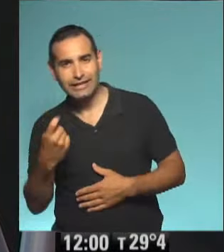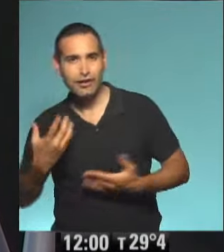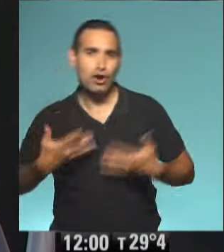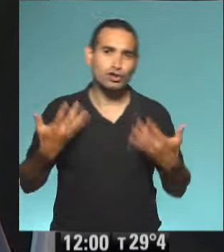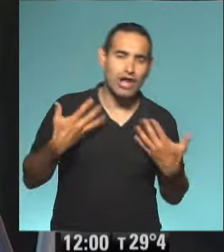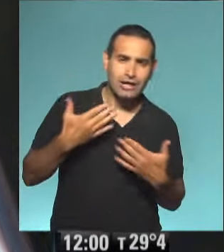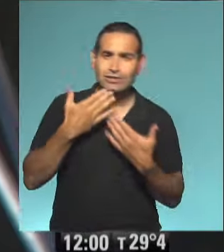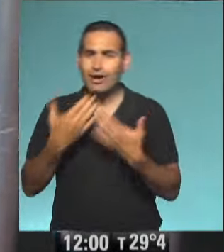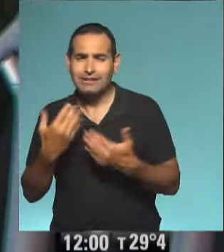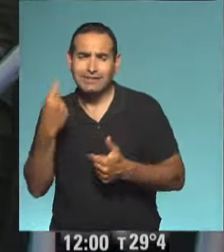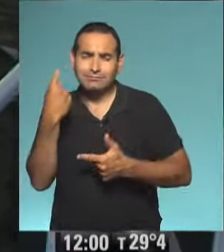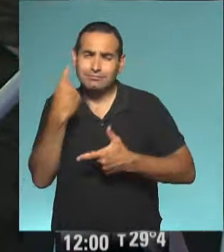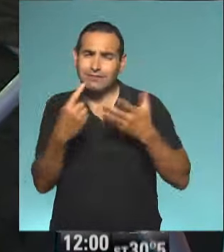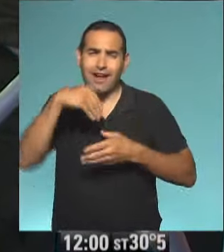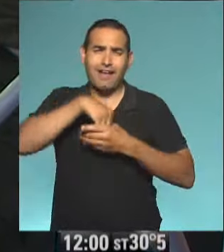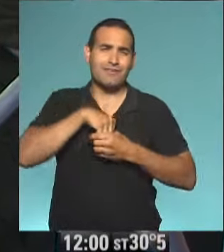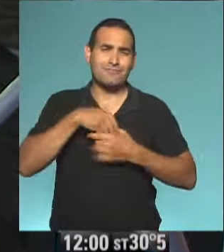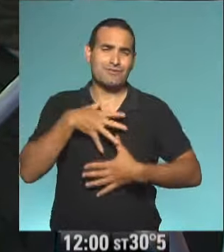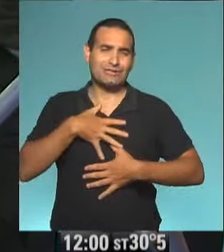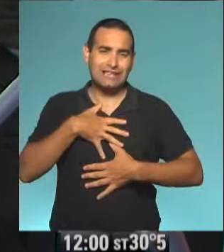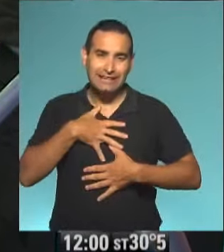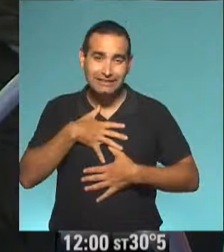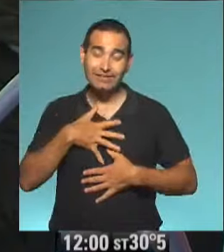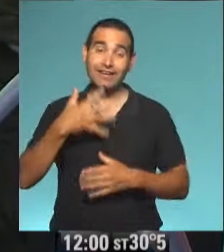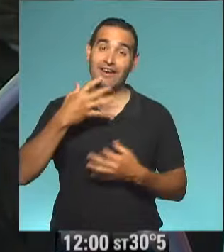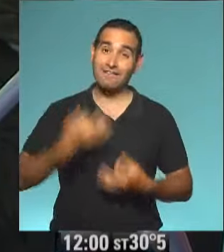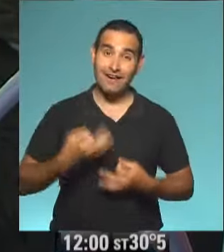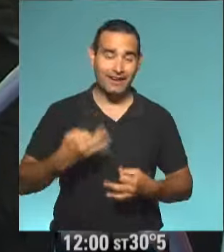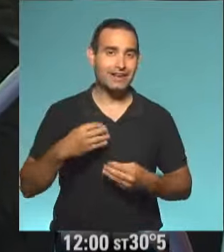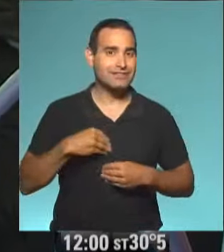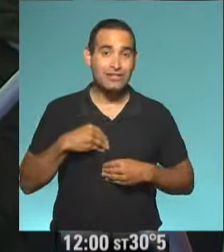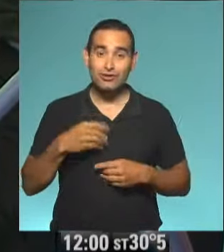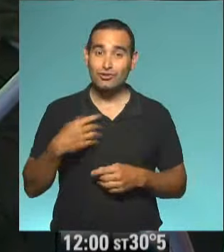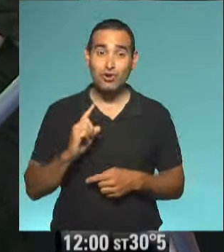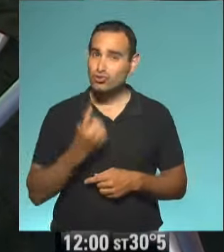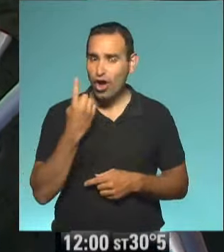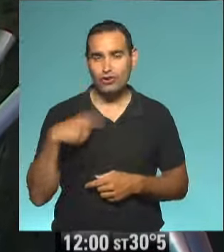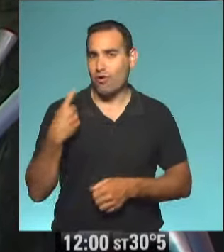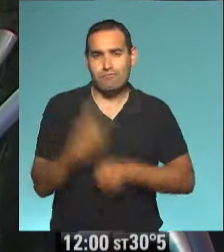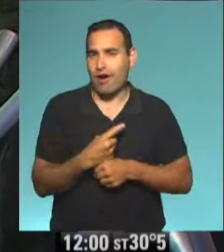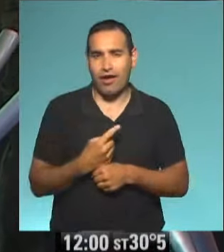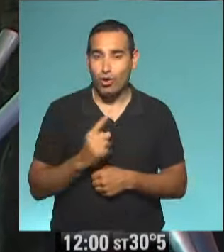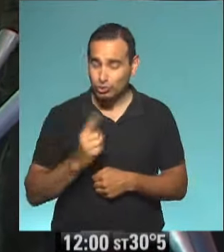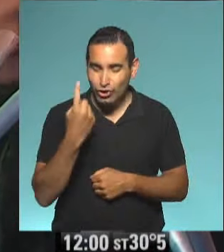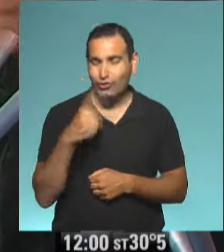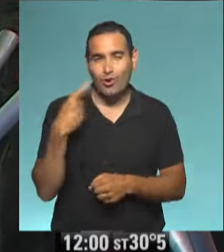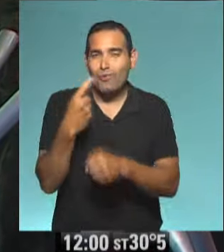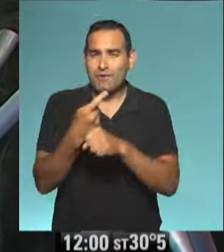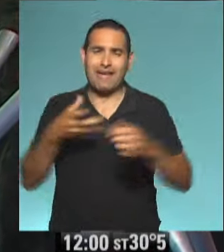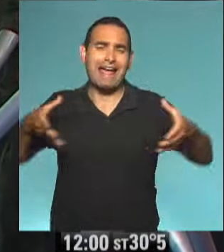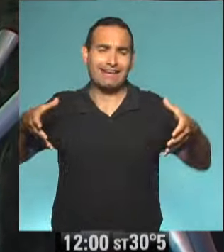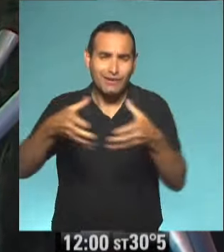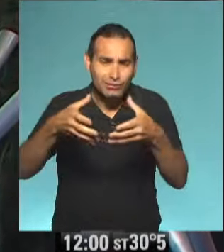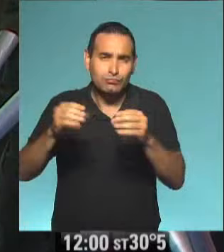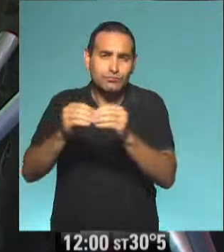y el agradecimiento. Es una mezcla de muchas cosas. Y la verdad es que siento que sola no hubiera podido nada, ¿no? No solo por todo el equipo, sino